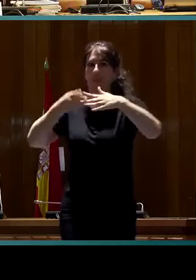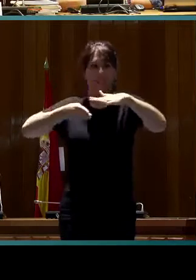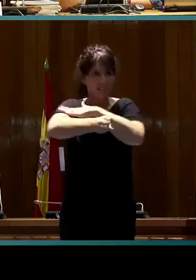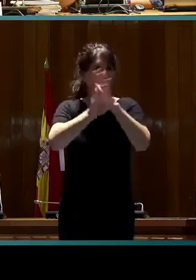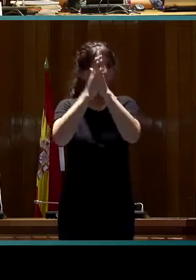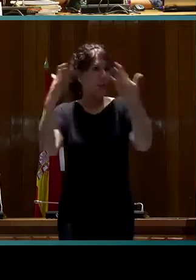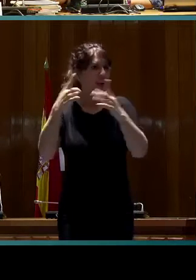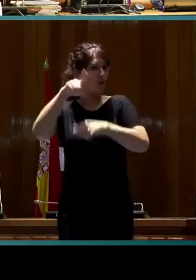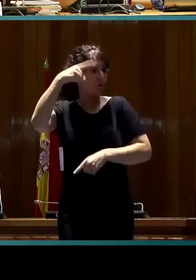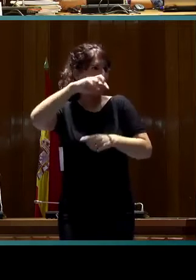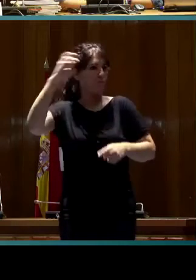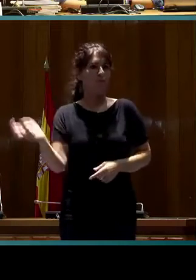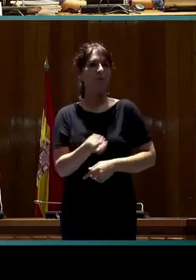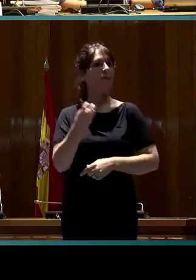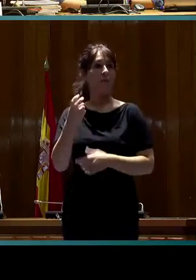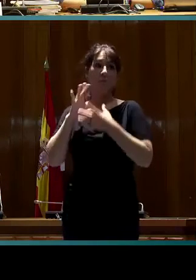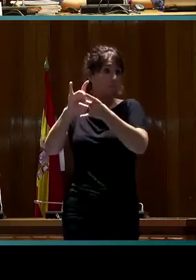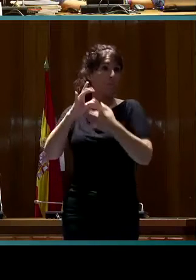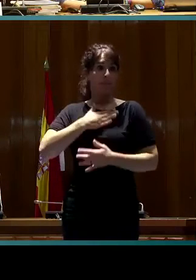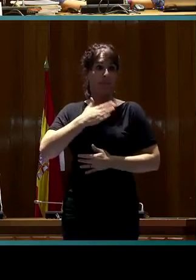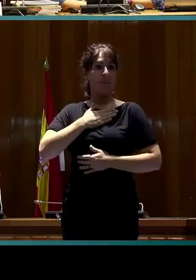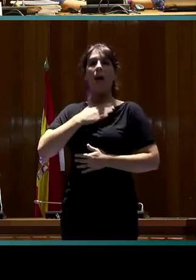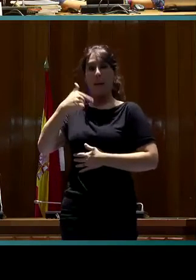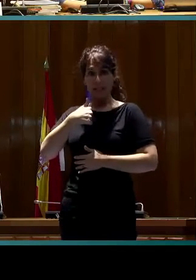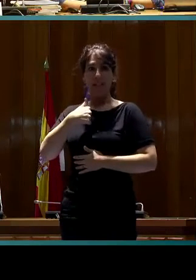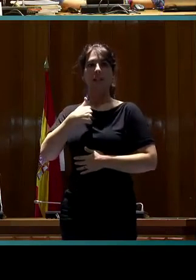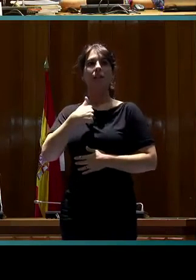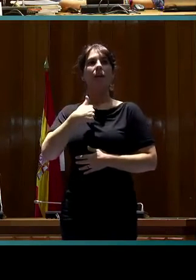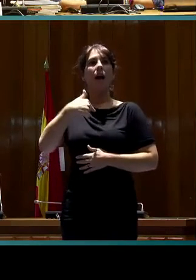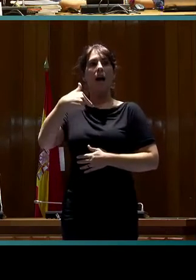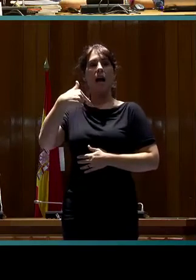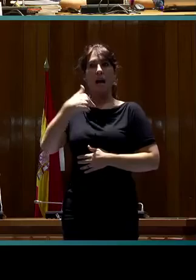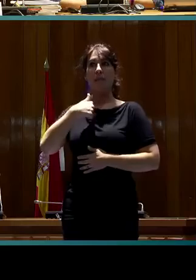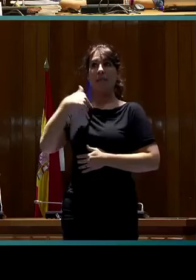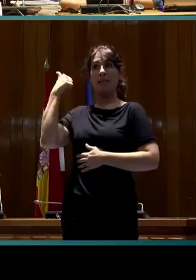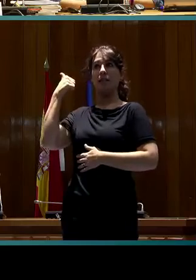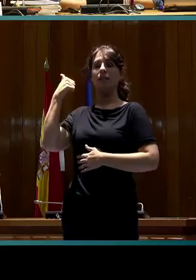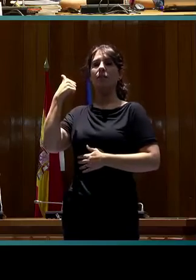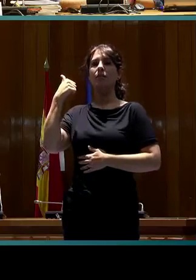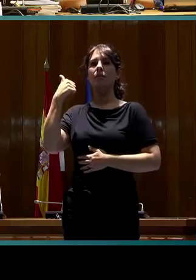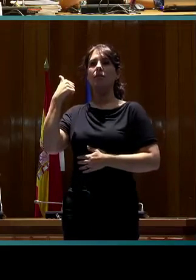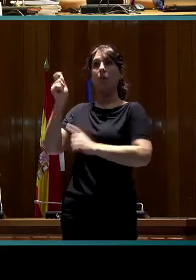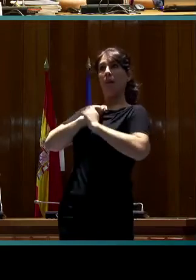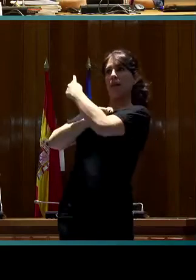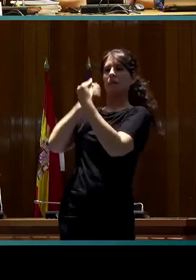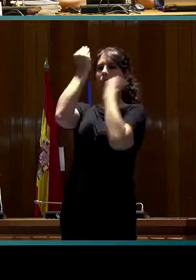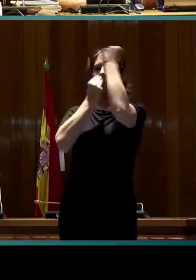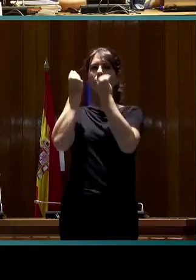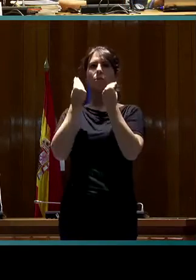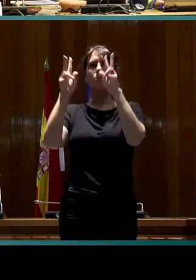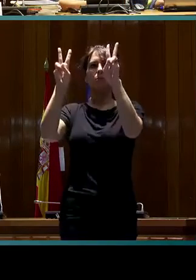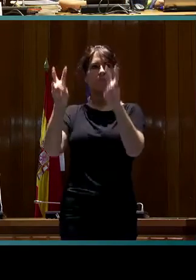cultura. Os hablaré muy por encima de una experiencia que es la que a mí me ha llevado a plantearme muchos temas sobre mi trabajo y